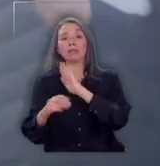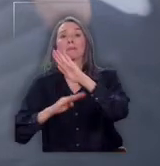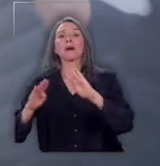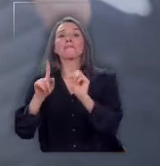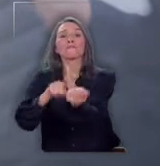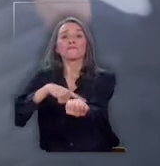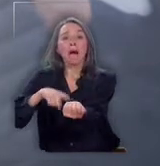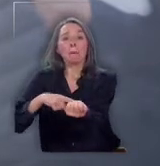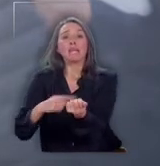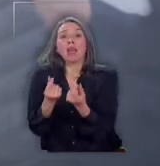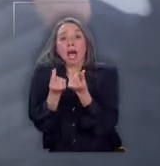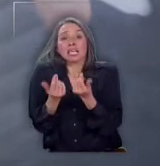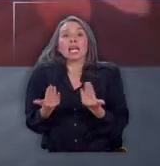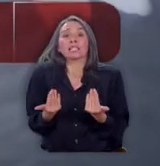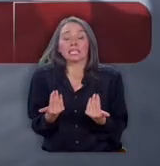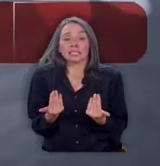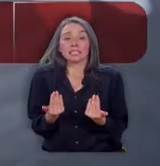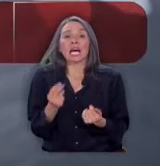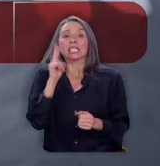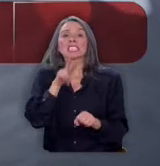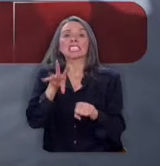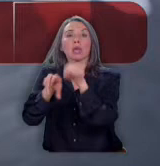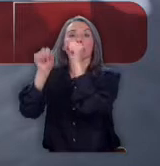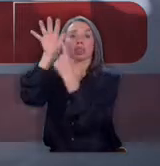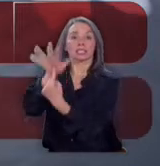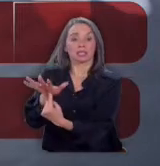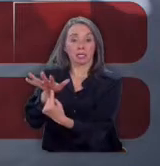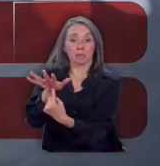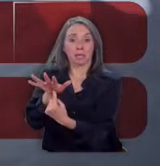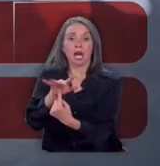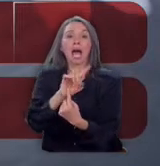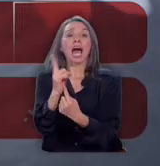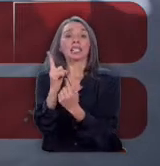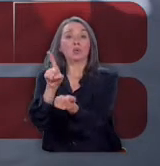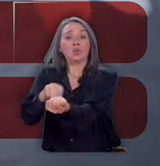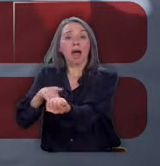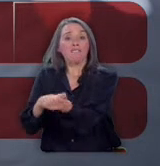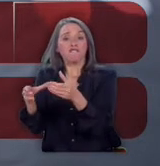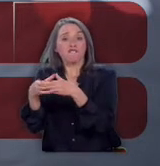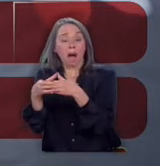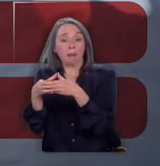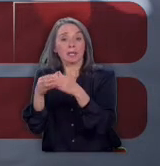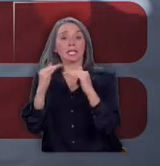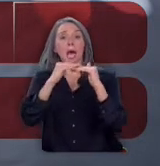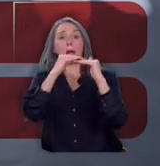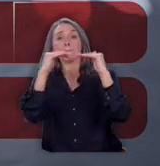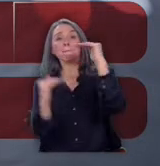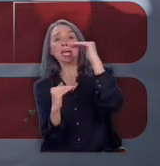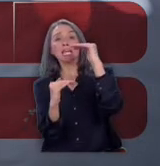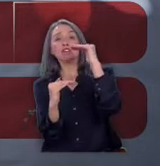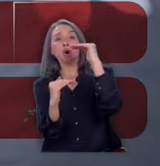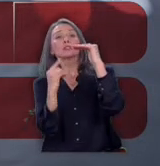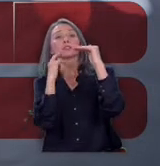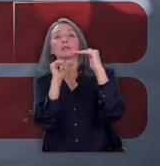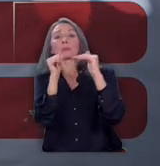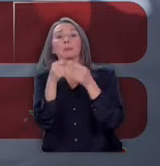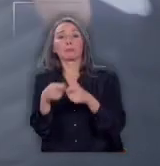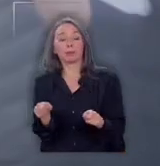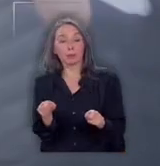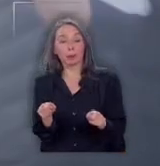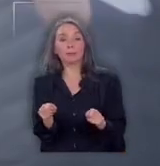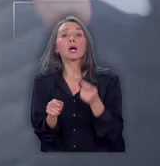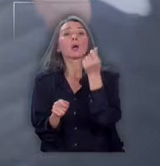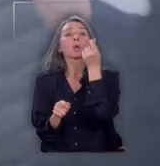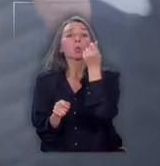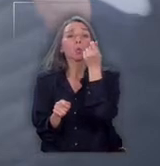hogares que lo necesiten y sin discriminación para que ningún grupo familiar quede por debajo de la línea de la pobreza con